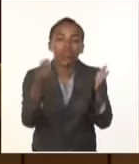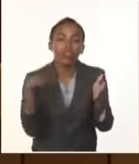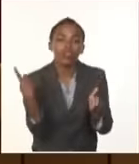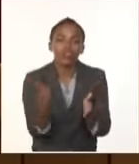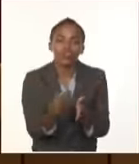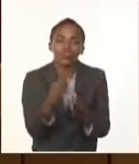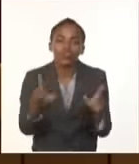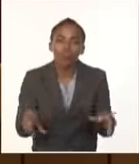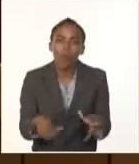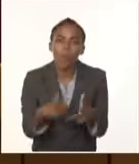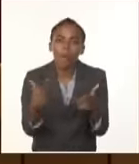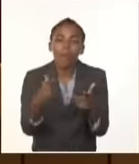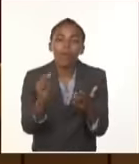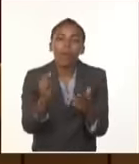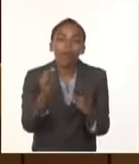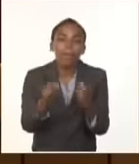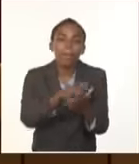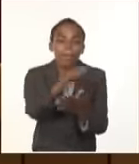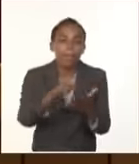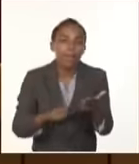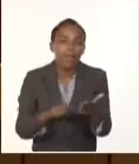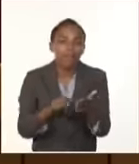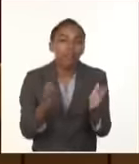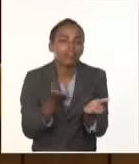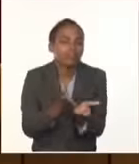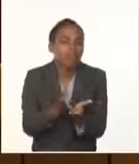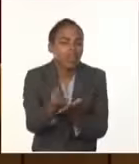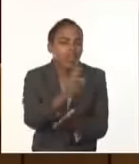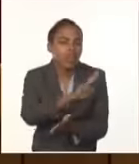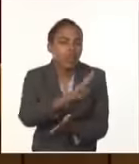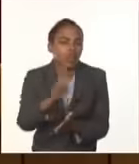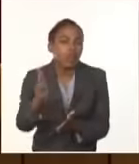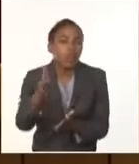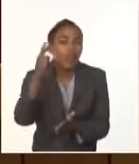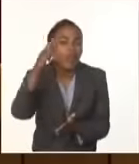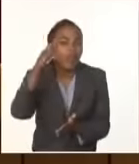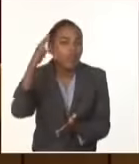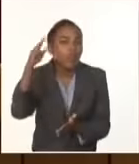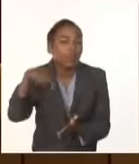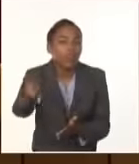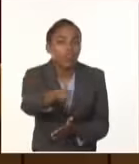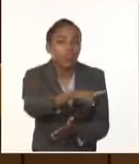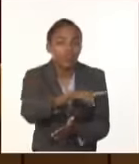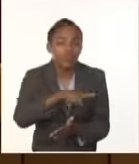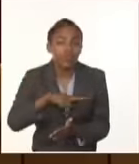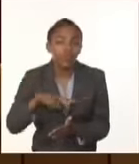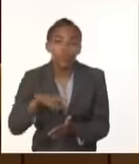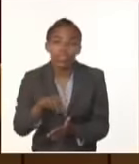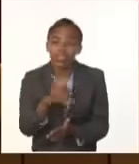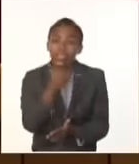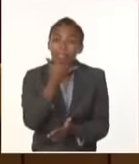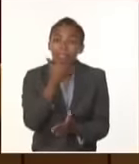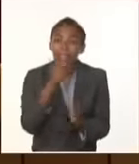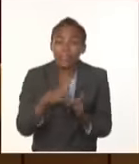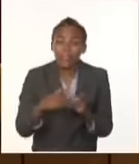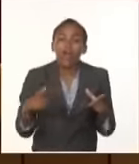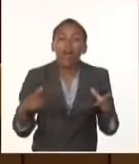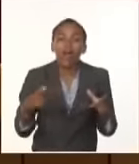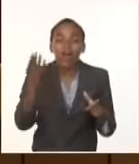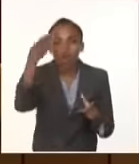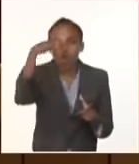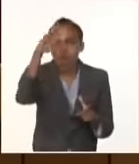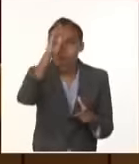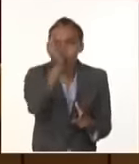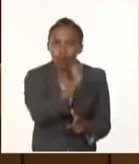de darle continuidad a la revolución, para recordarnos que en medio de los más grandes desafíos, Cuba llegó a alcanzar algunos de los